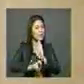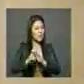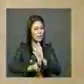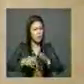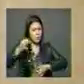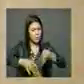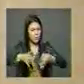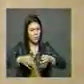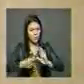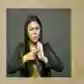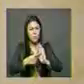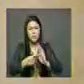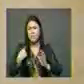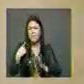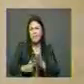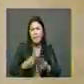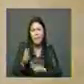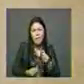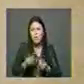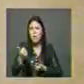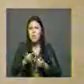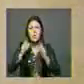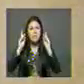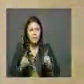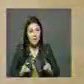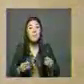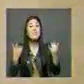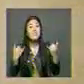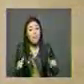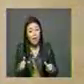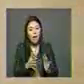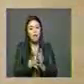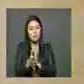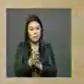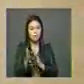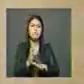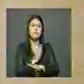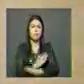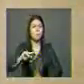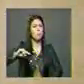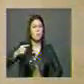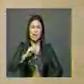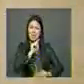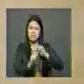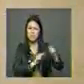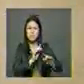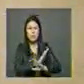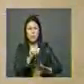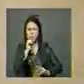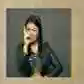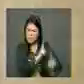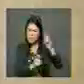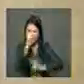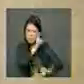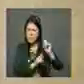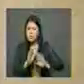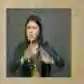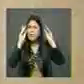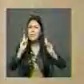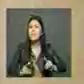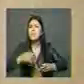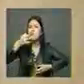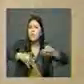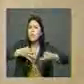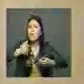busca determinar qué se debe decidir. Una vez dicho esto, la primera y más clásica crítica que se dirige contra la decisión judicial